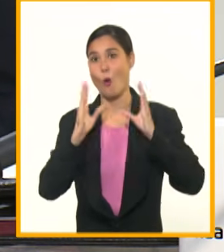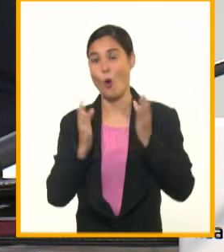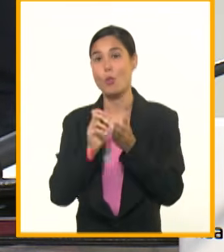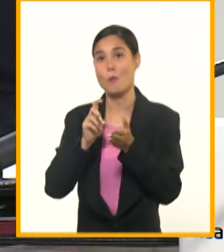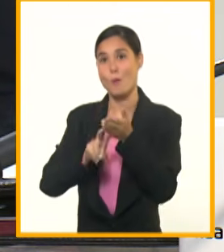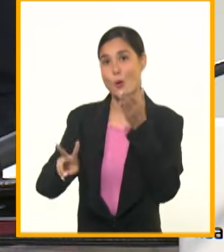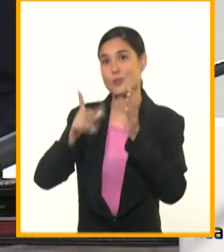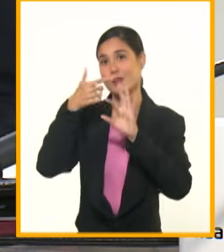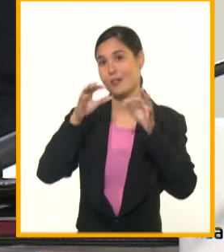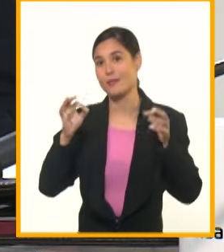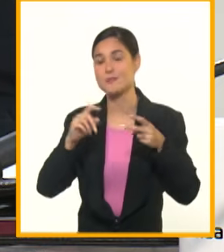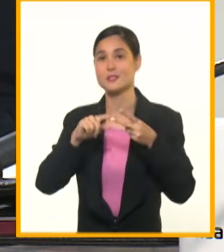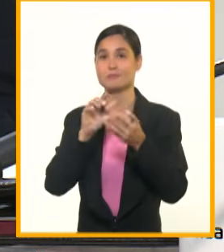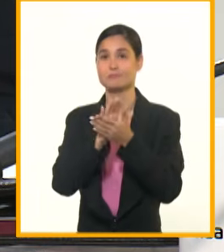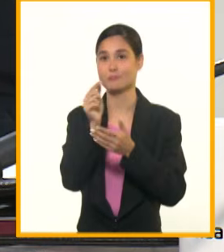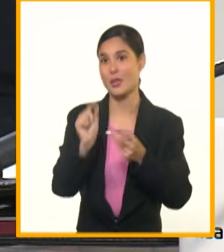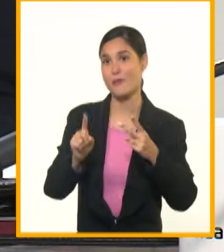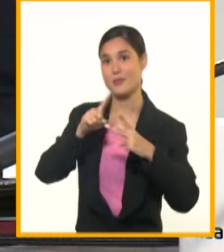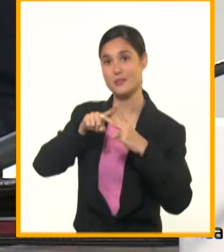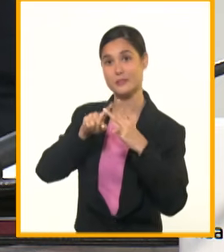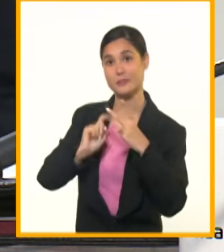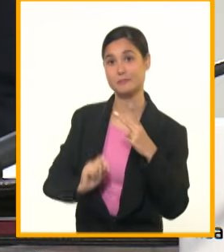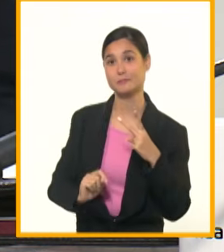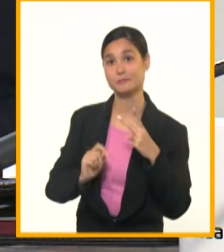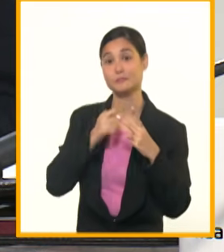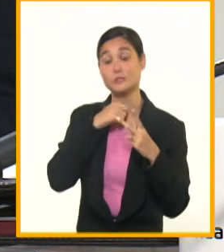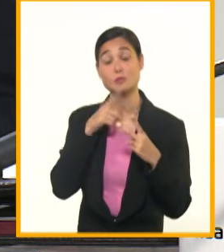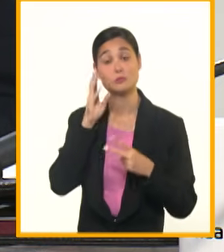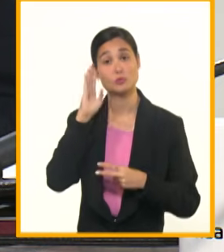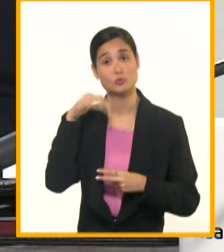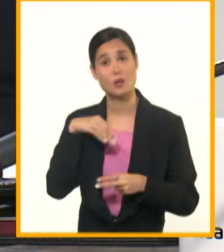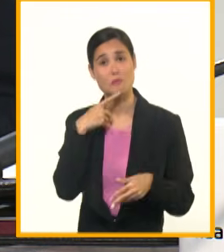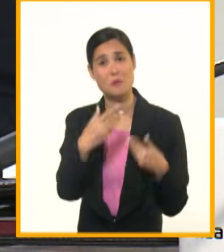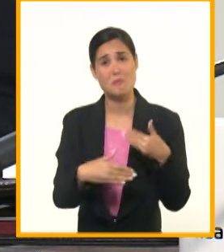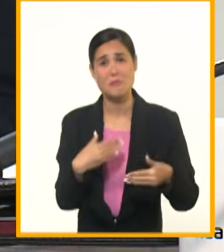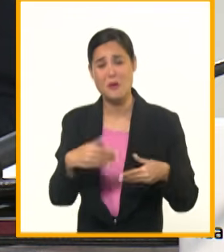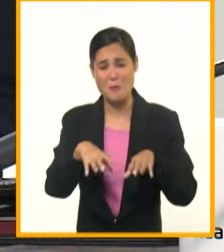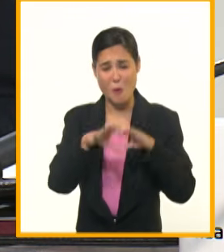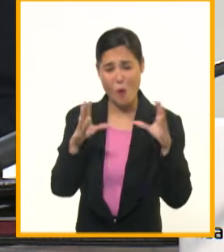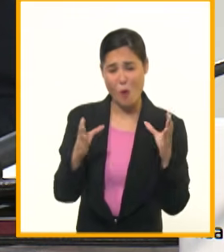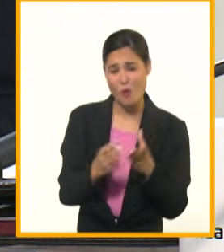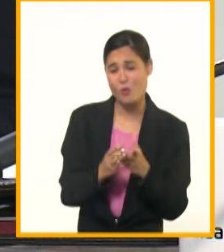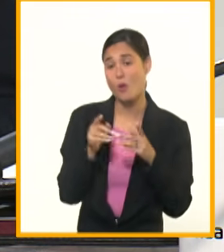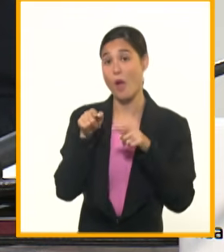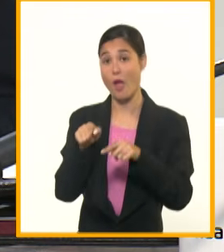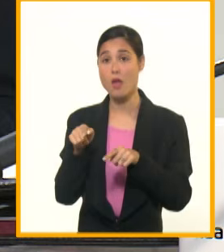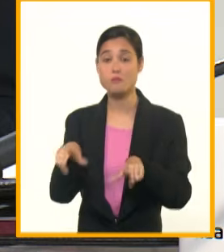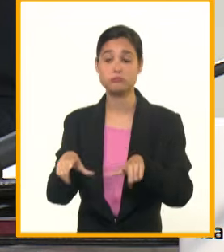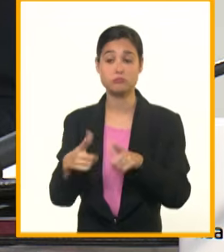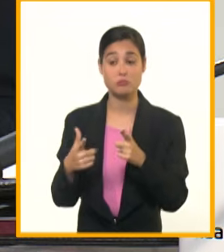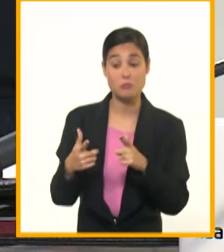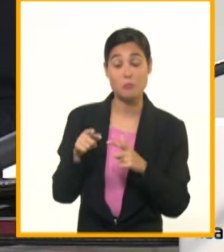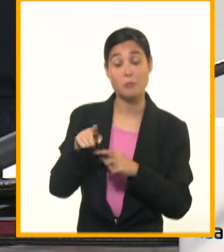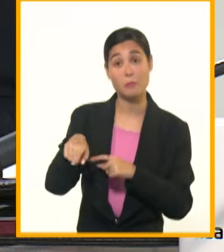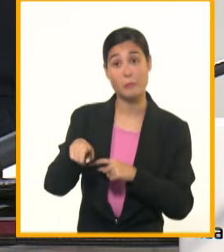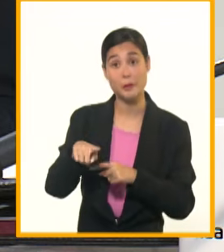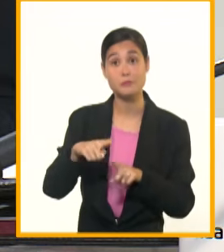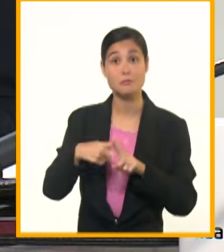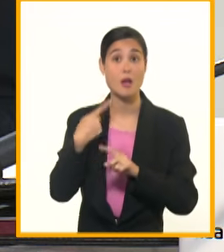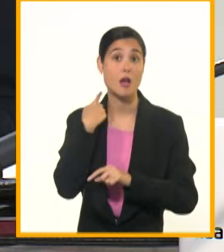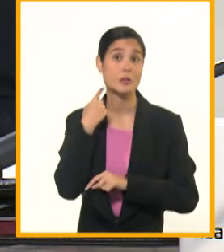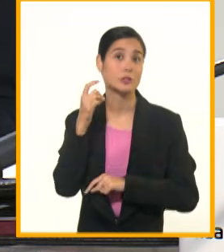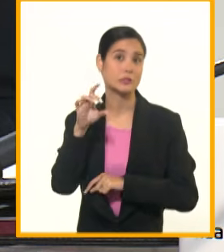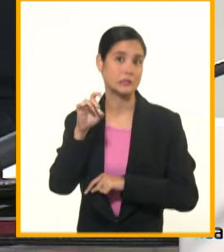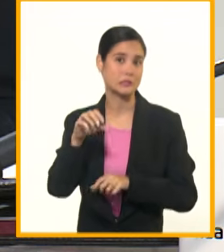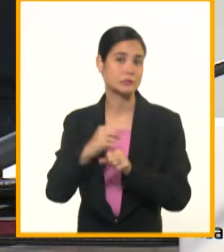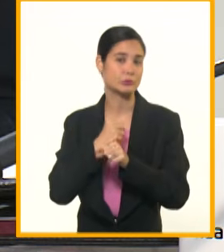que festejaron en medio de todas estas circunstancias, pero no dejaron de festejar lo que significa 15 años del trabajo